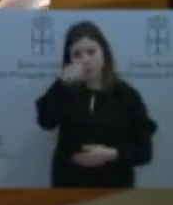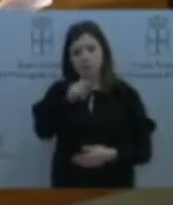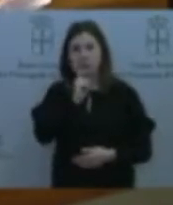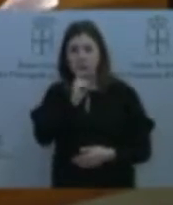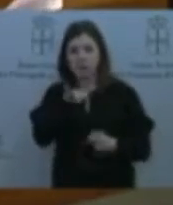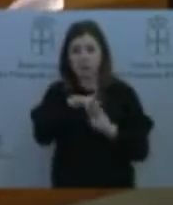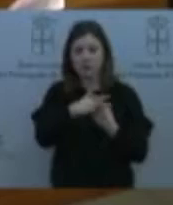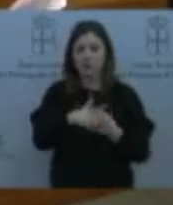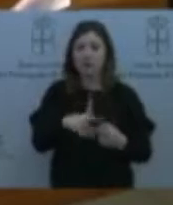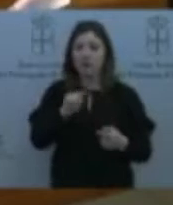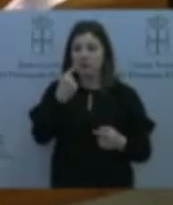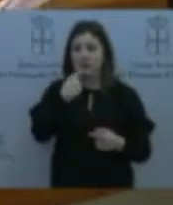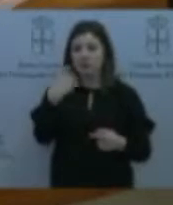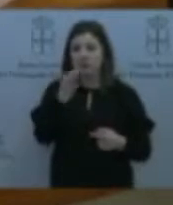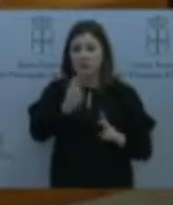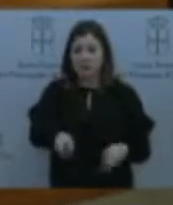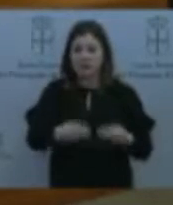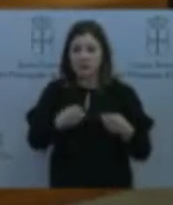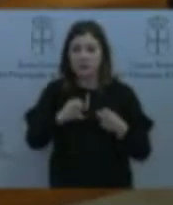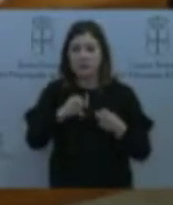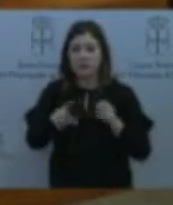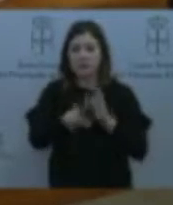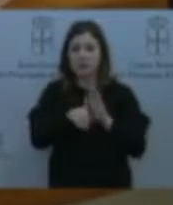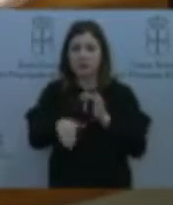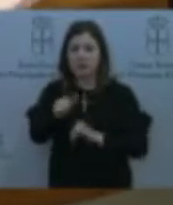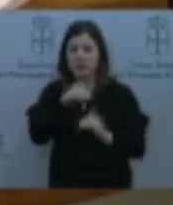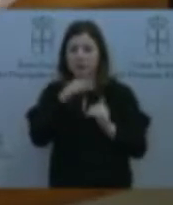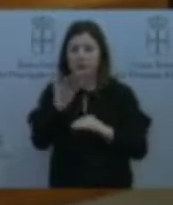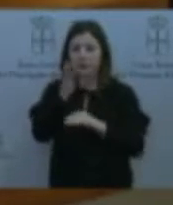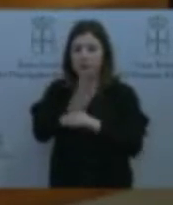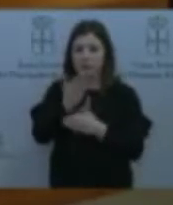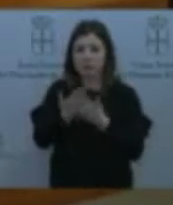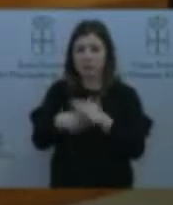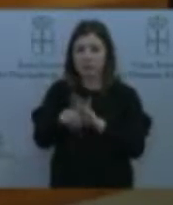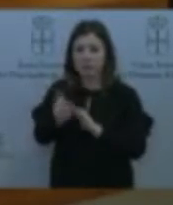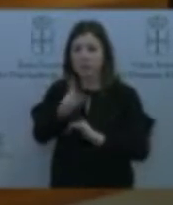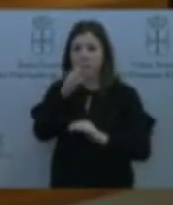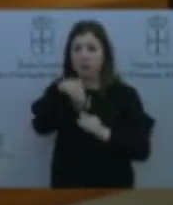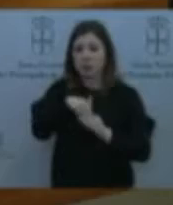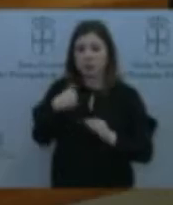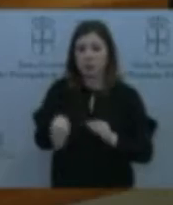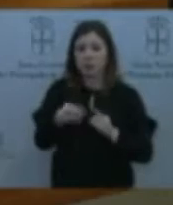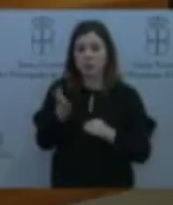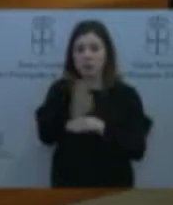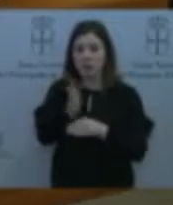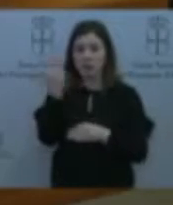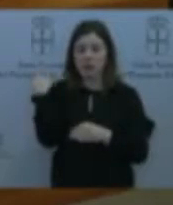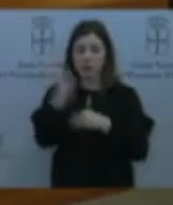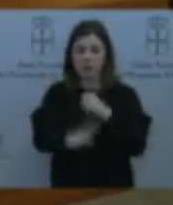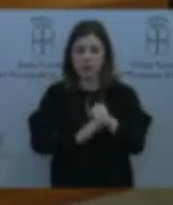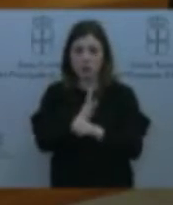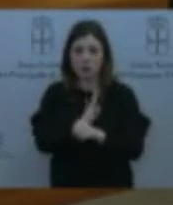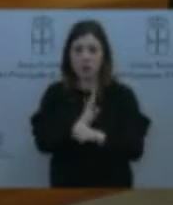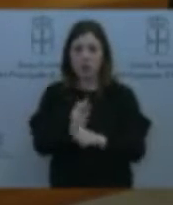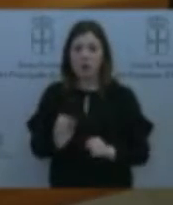ley electoral mediante la presentación de una proposición de ley que tendrá el mismo contenido de la presentada en la pasada legislatura. Será la primera iniciativa legislativa que se presente por los